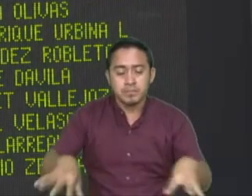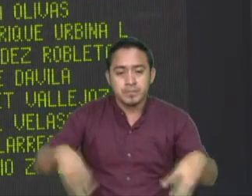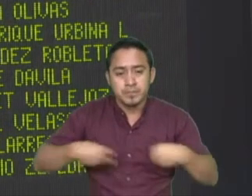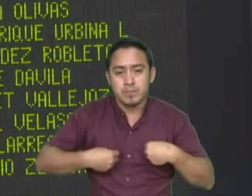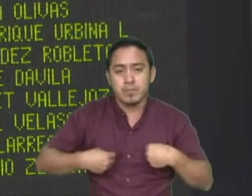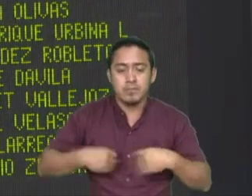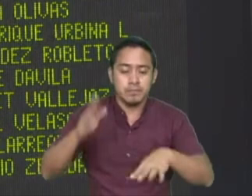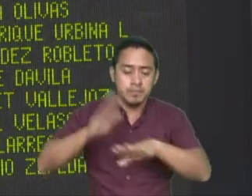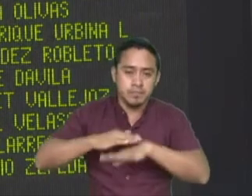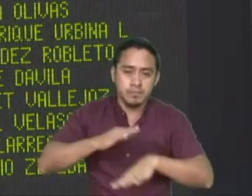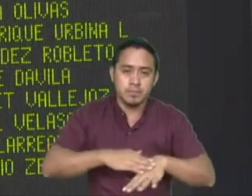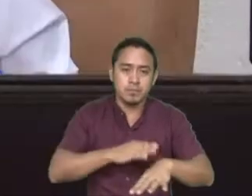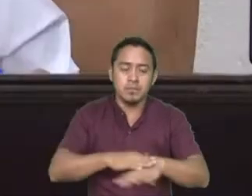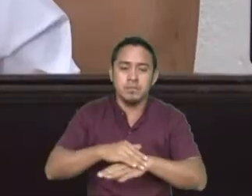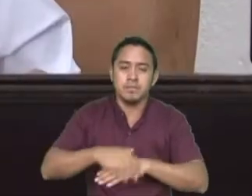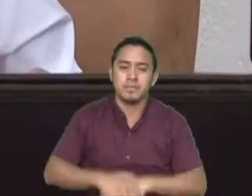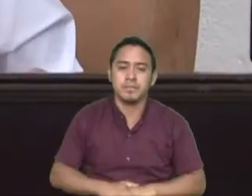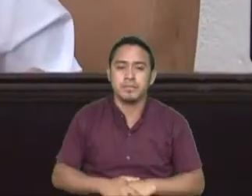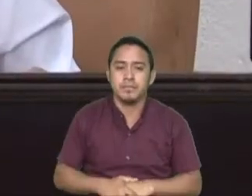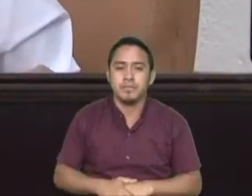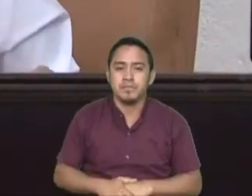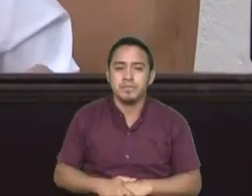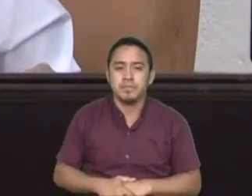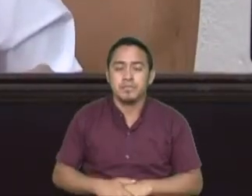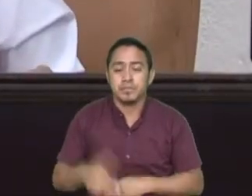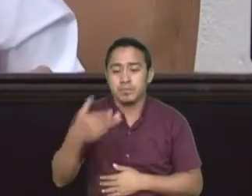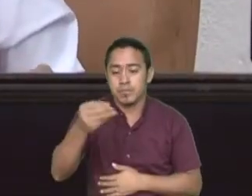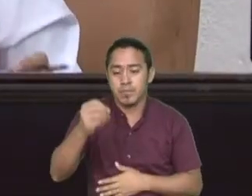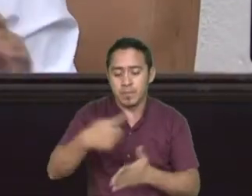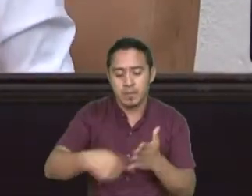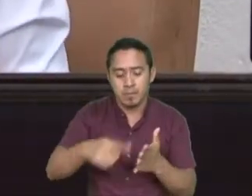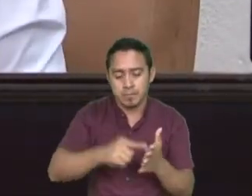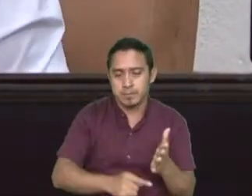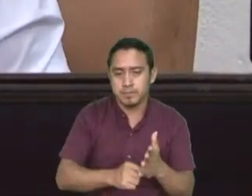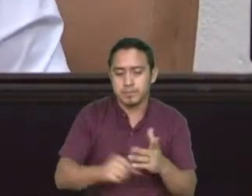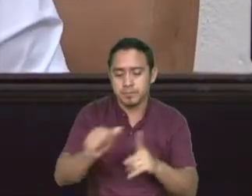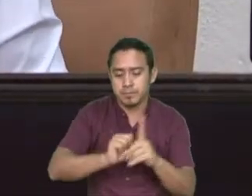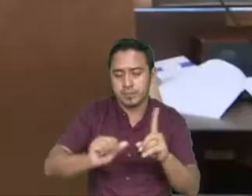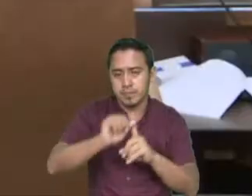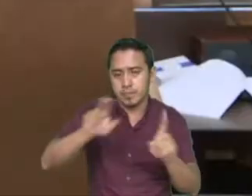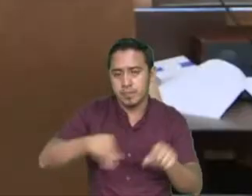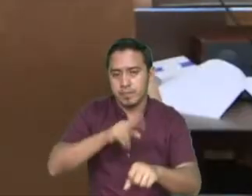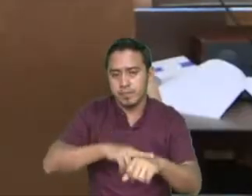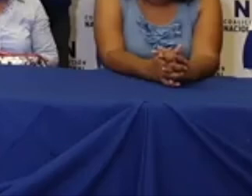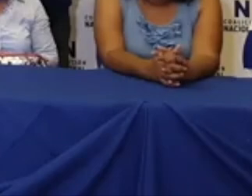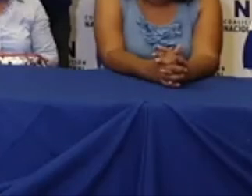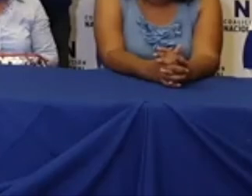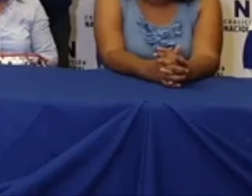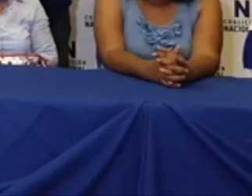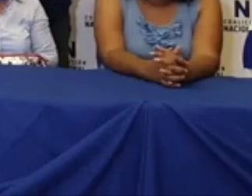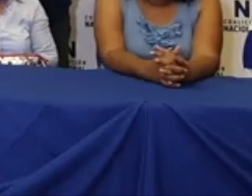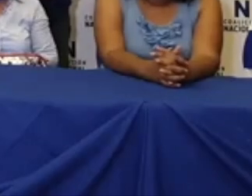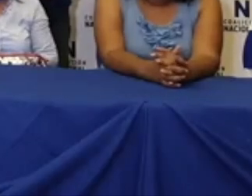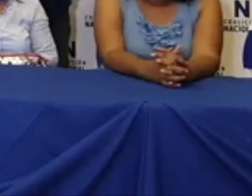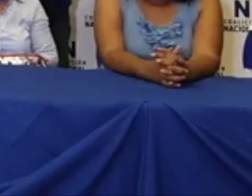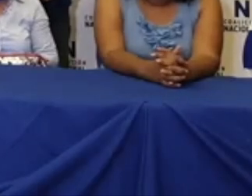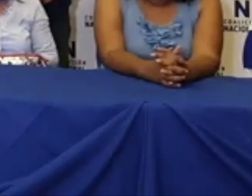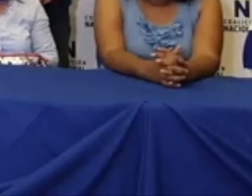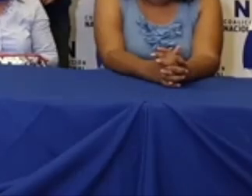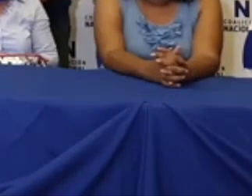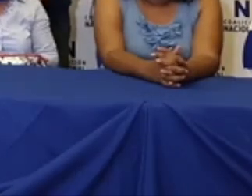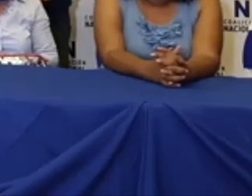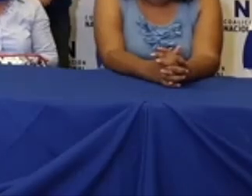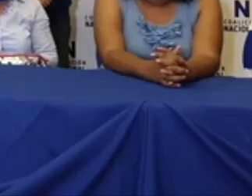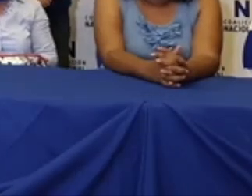extranjeros para impedir la postulación de candidatos que los considere peligrosos para asegurar su permanencia en el poder. El bloque opositor criticó que